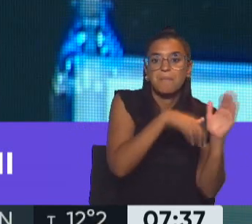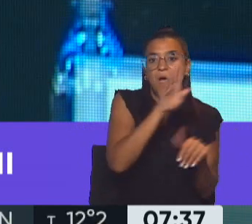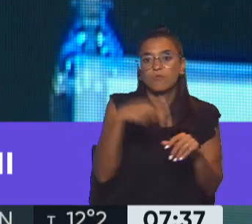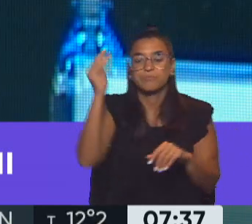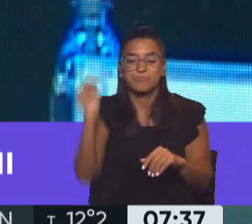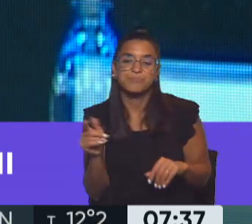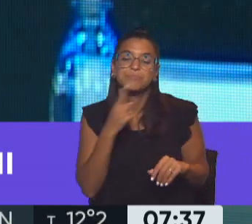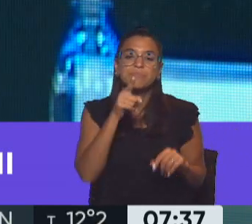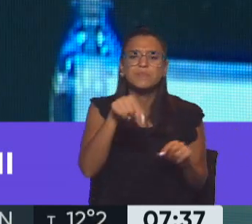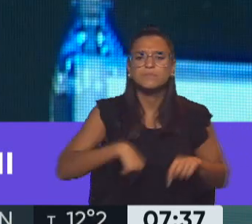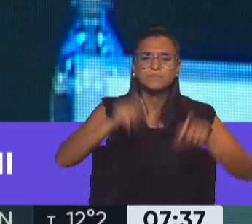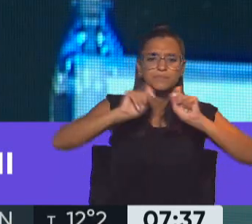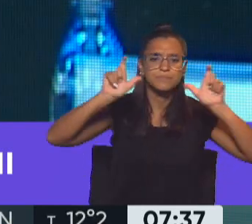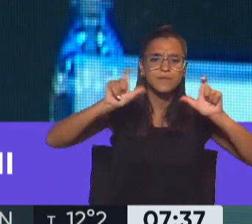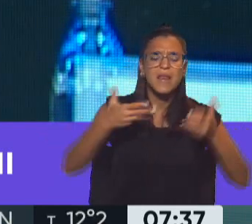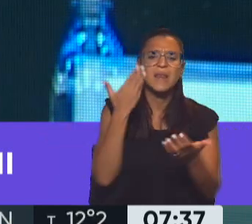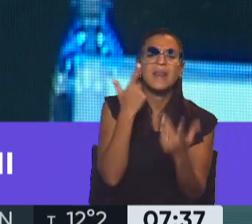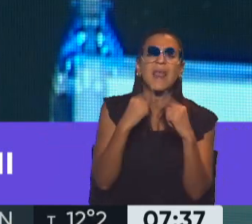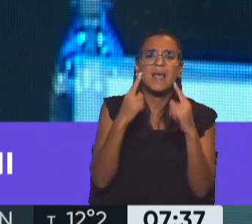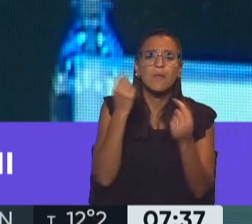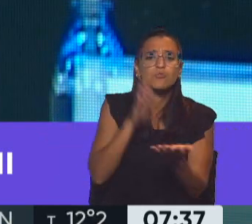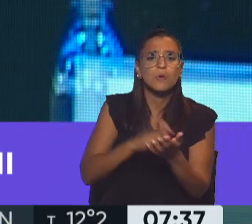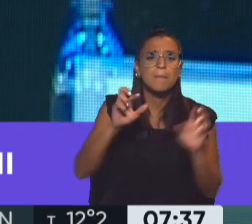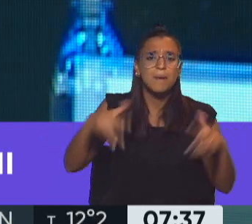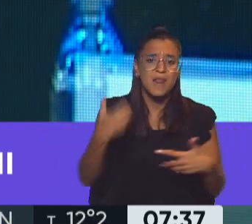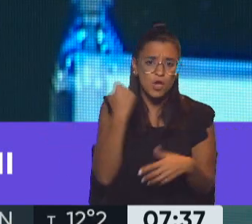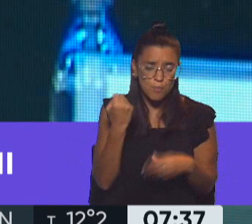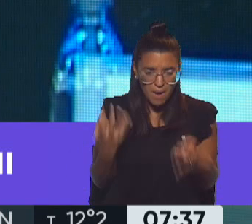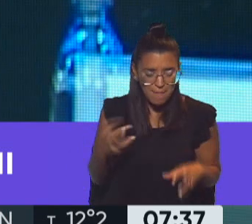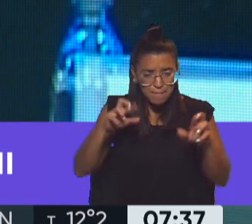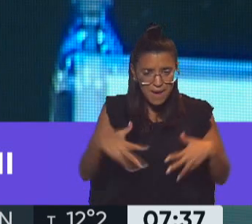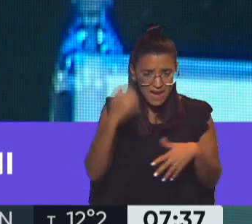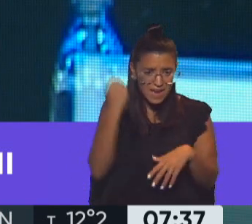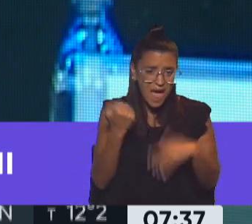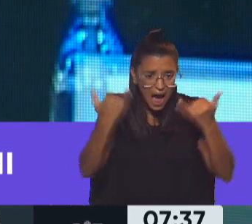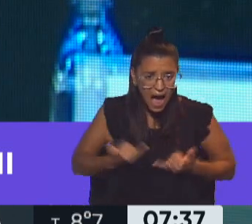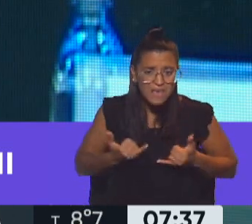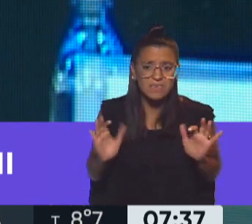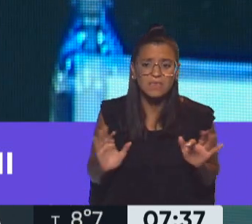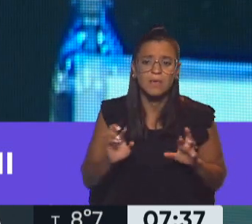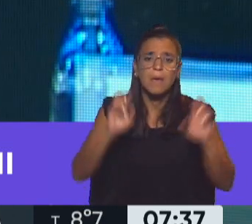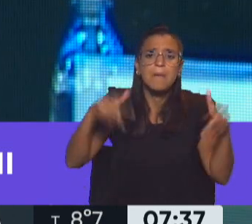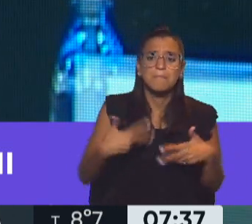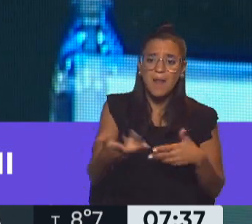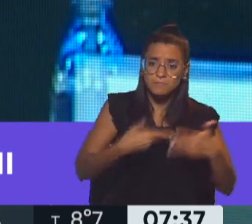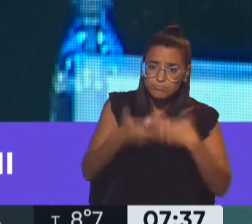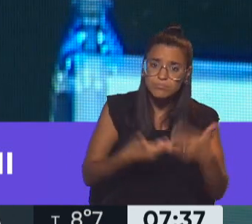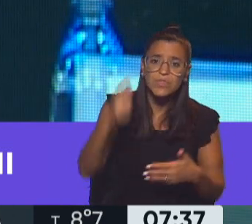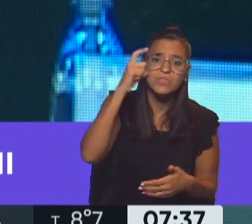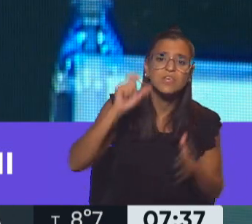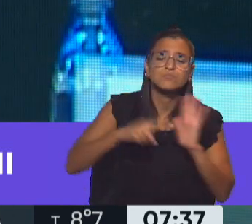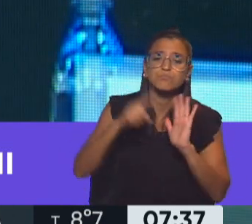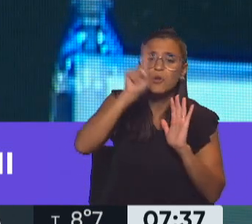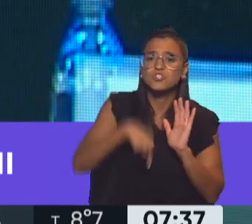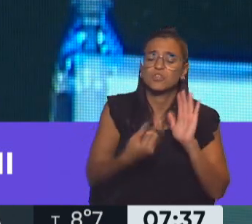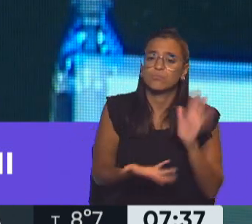sorprendió mucho el reclamo de la oposición respecto a un plan económico, porque efectivamente hay un plan en marcha, ¿sí? De hecho, el plan en marcha tiene como resultado 10 puntos de